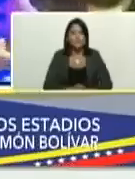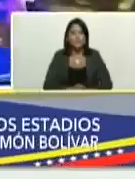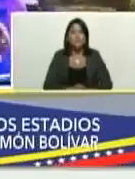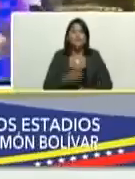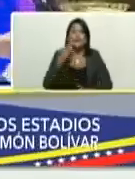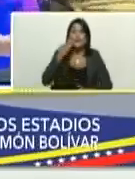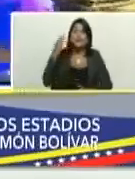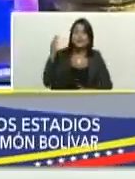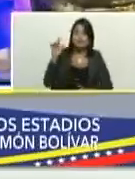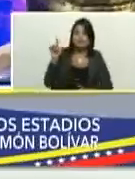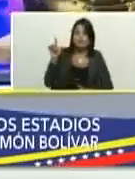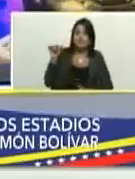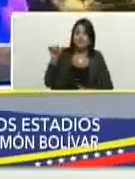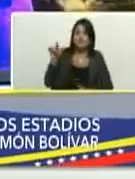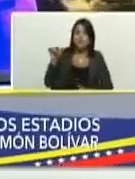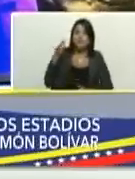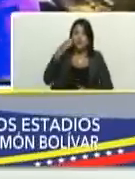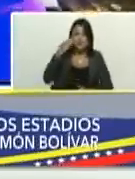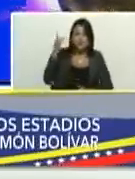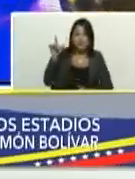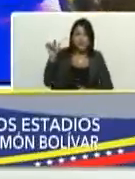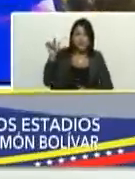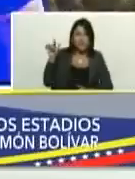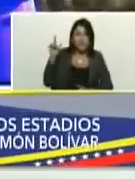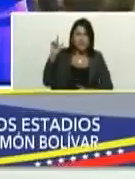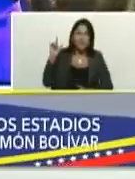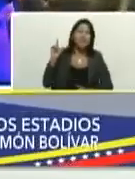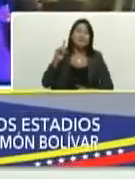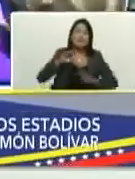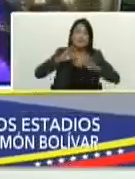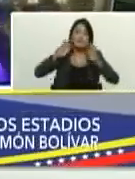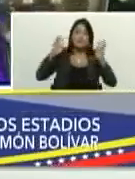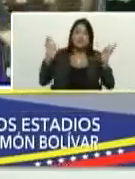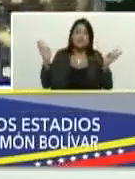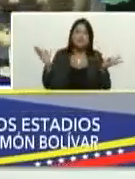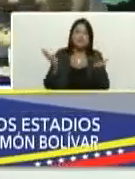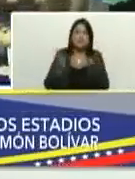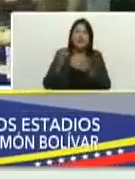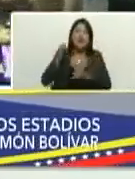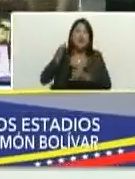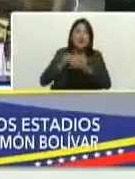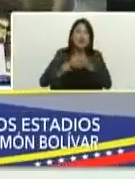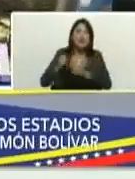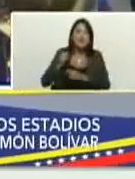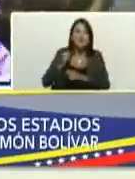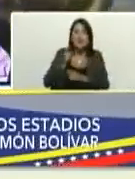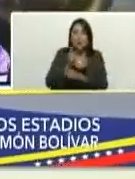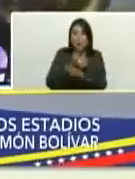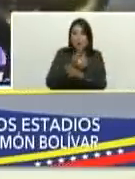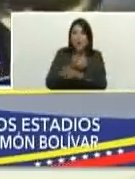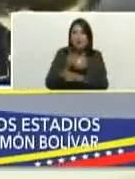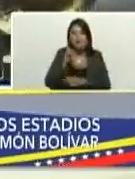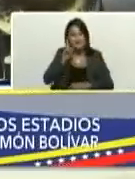Precisamente en ese estadio monumental de Caracas. Monumental por su belleza, por su tamaño,